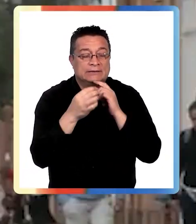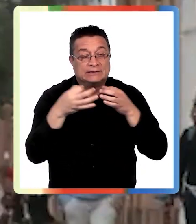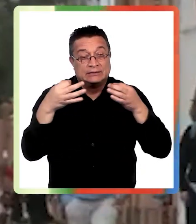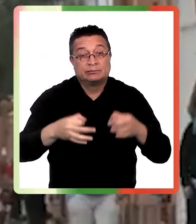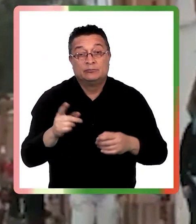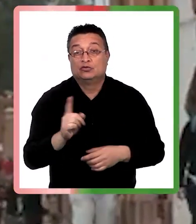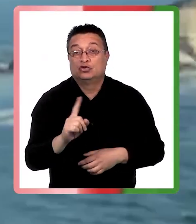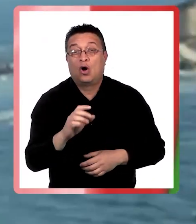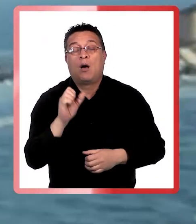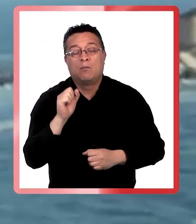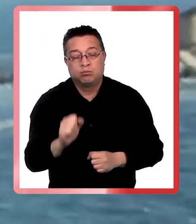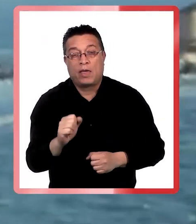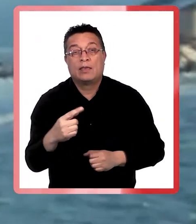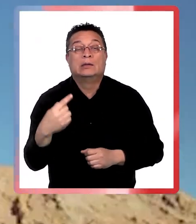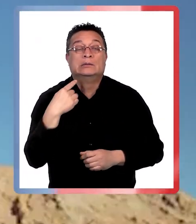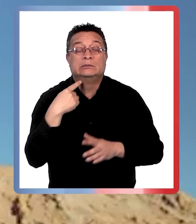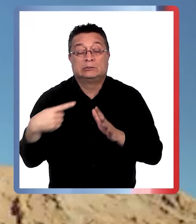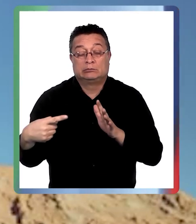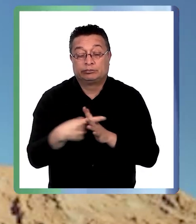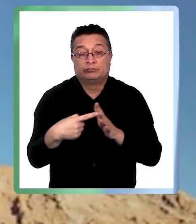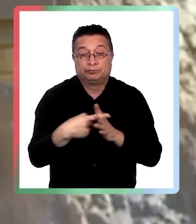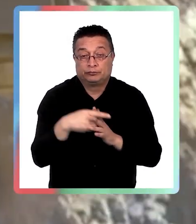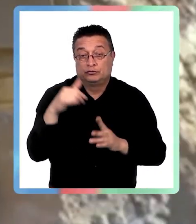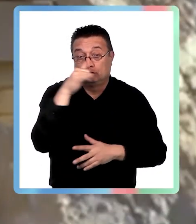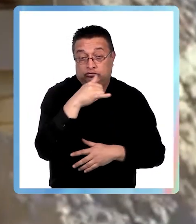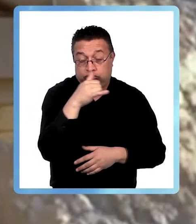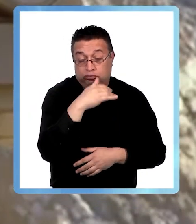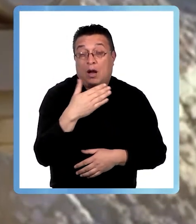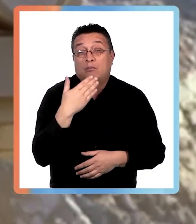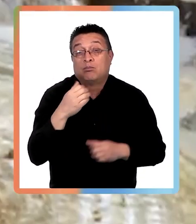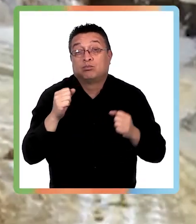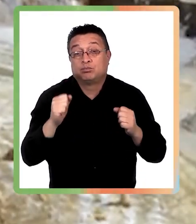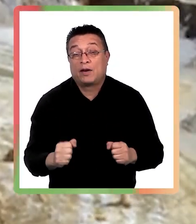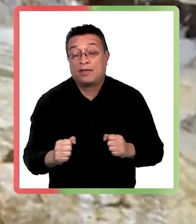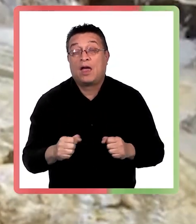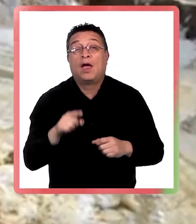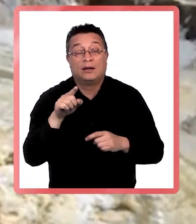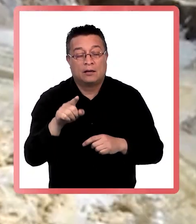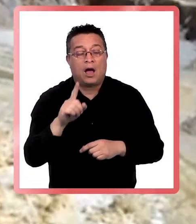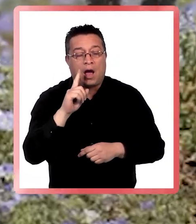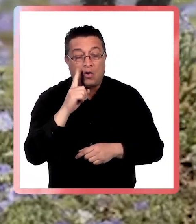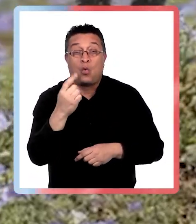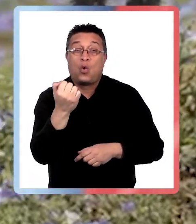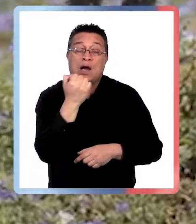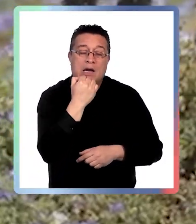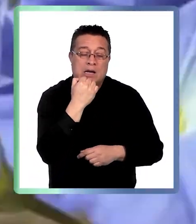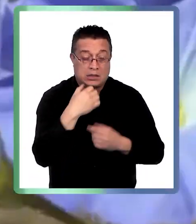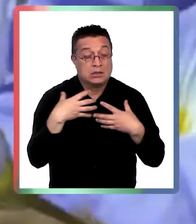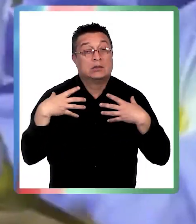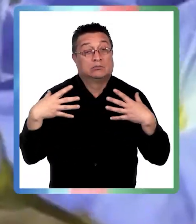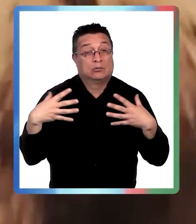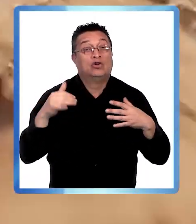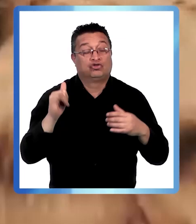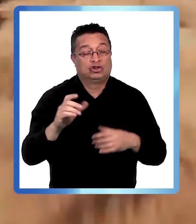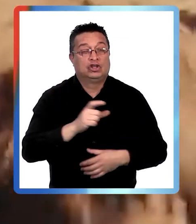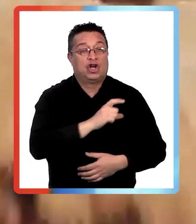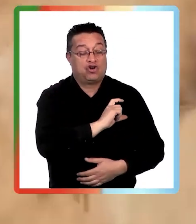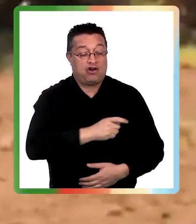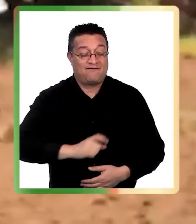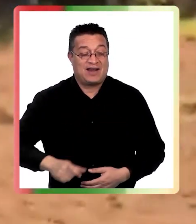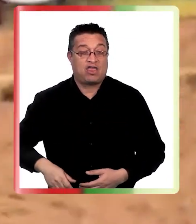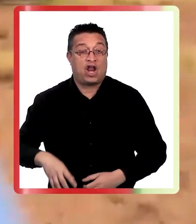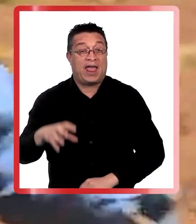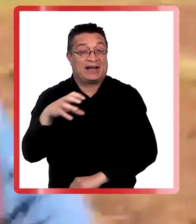que también sean perforados por la corrupción. Entonces lo que vivimos efectivamente fue un tropiezo grande para los gobernadores